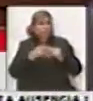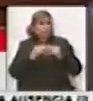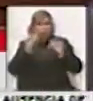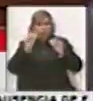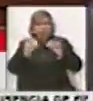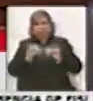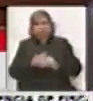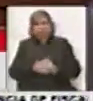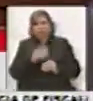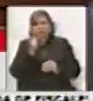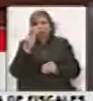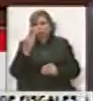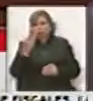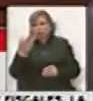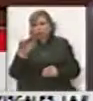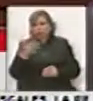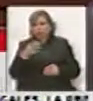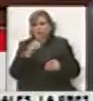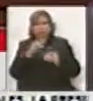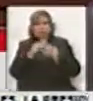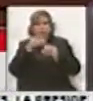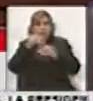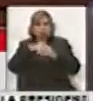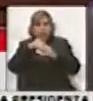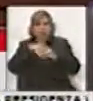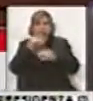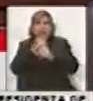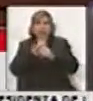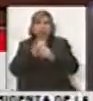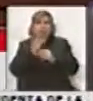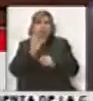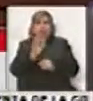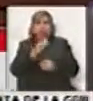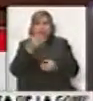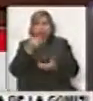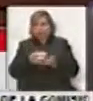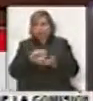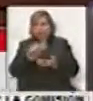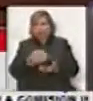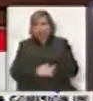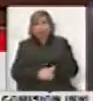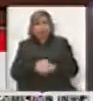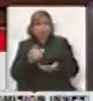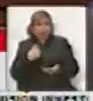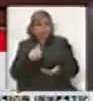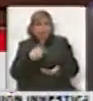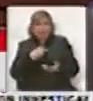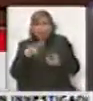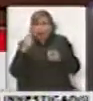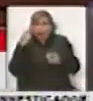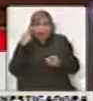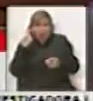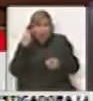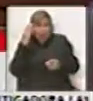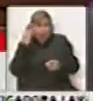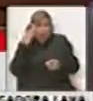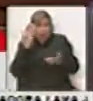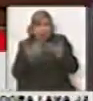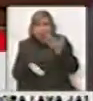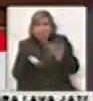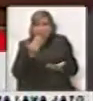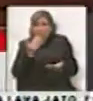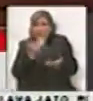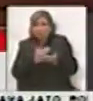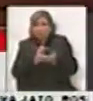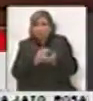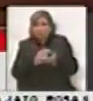no depositaran 1, 2, 3, 20 bolsas de café como parte de su aporte. Si comenzamos nosotros a ver que cualquier tipo de aporte